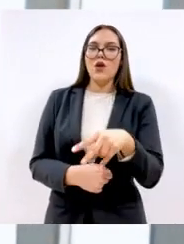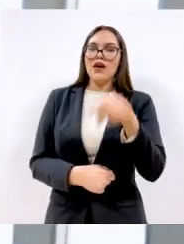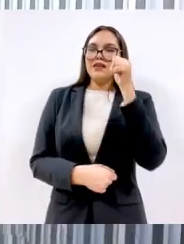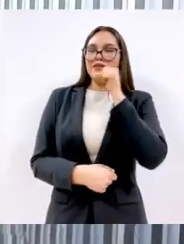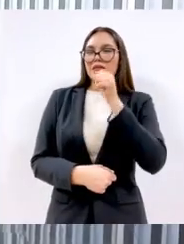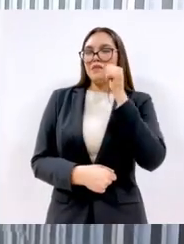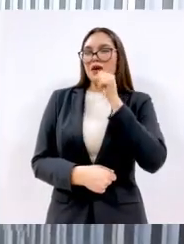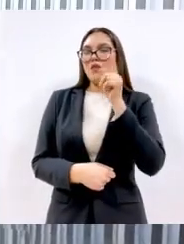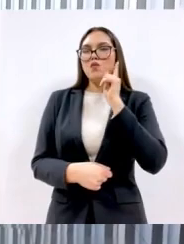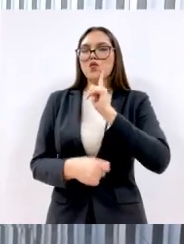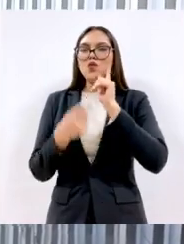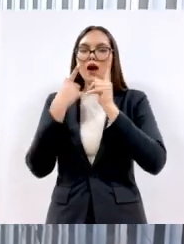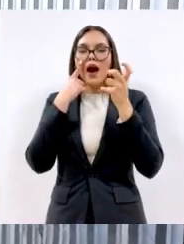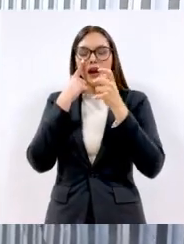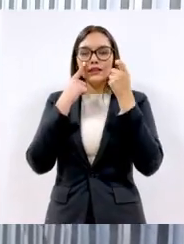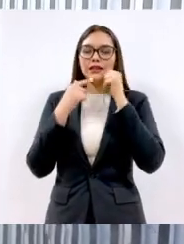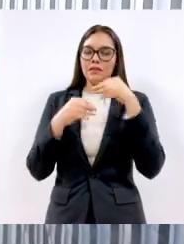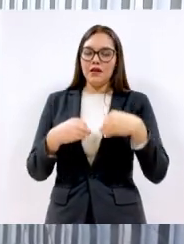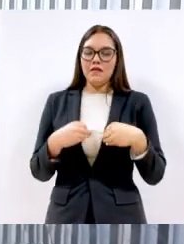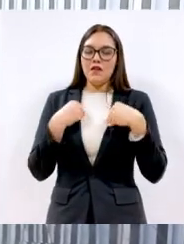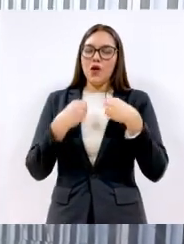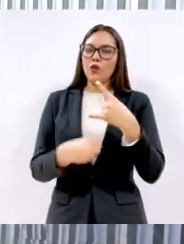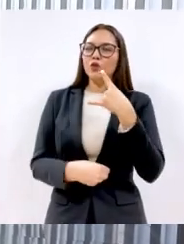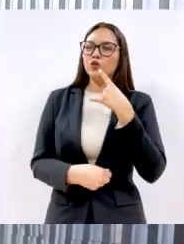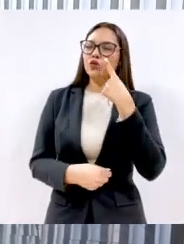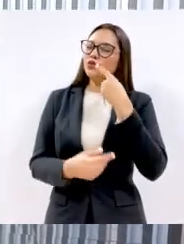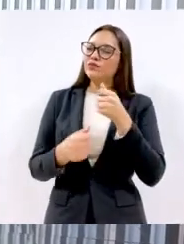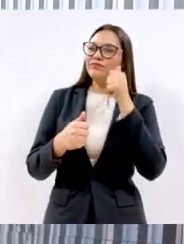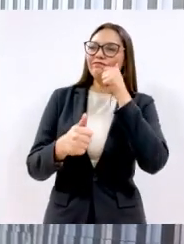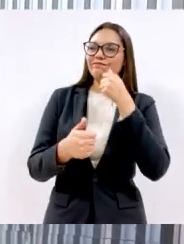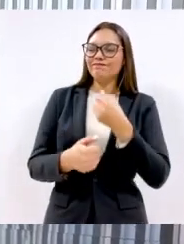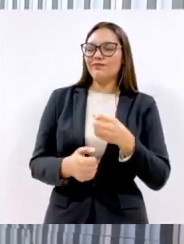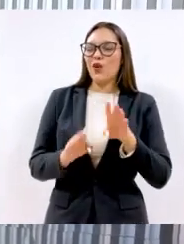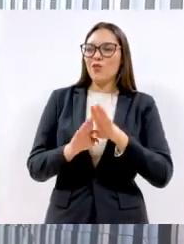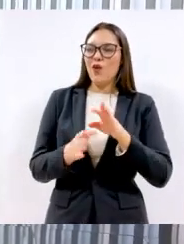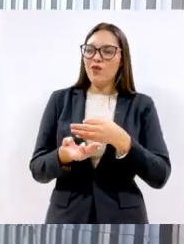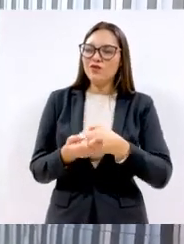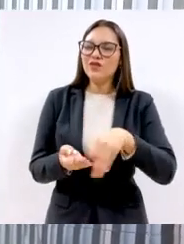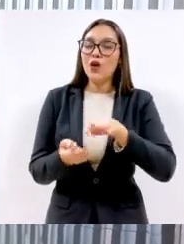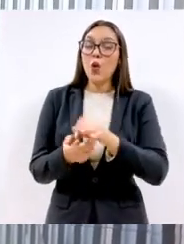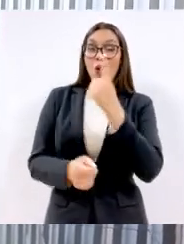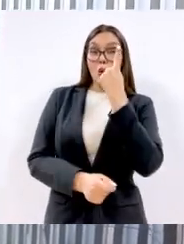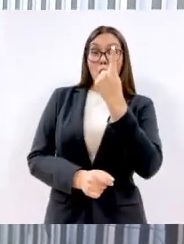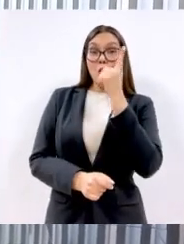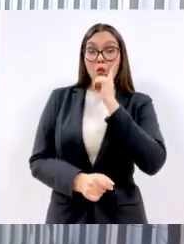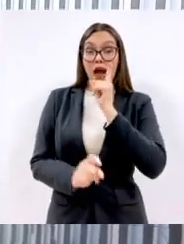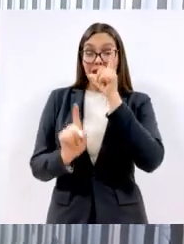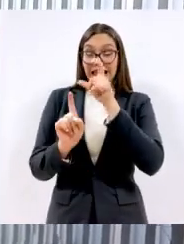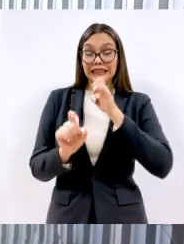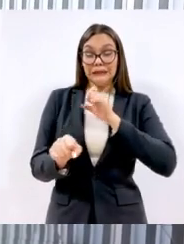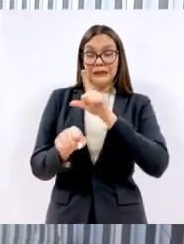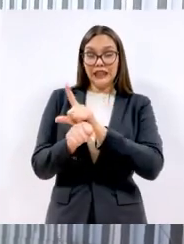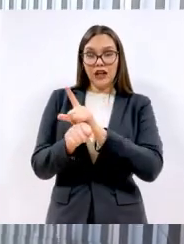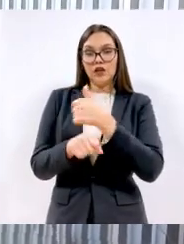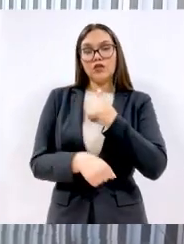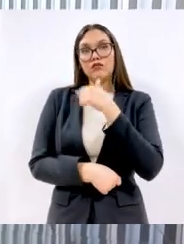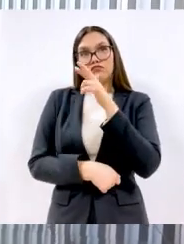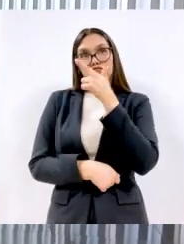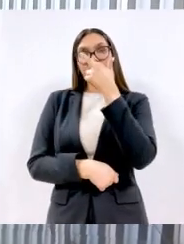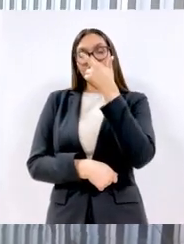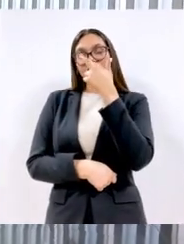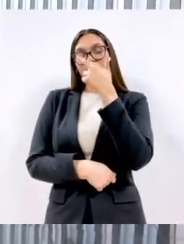lucharon, las mujeres que han entregado su vida a la lucha. Pero una en especial, si me preguntas por una en